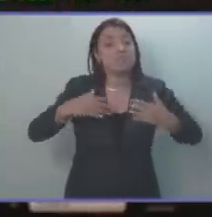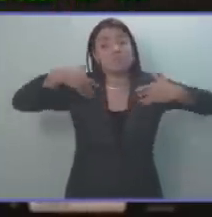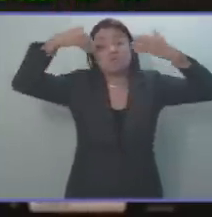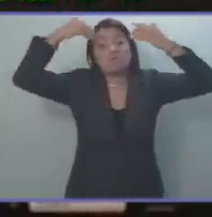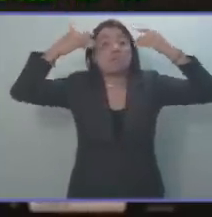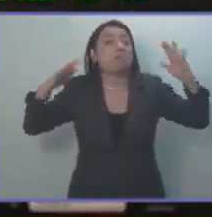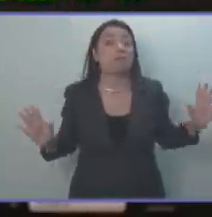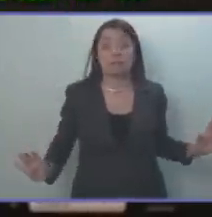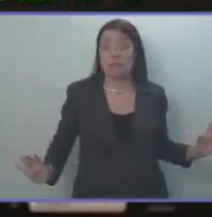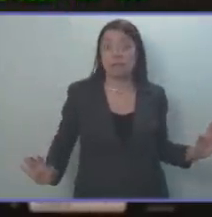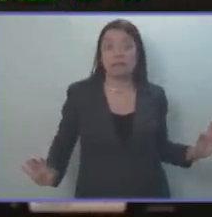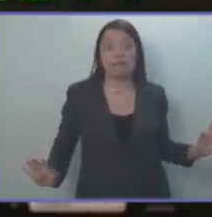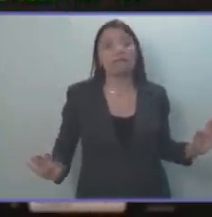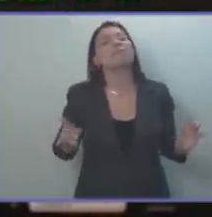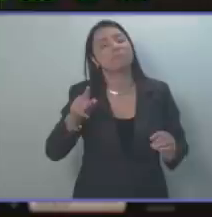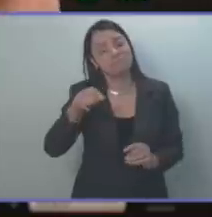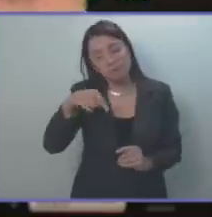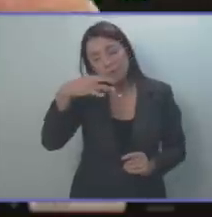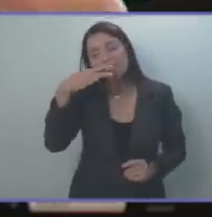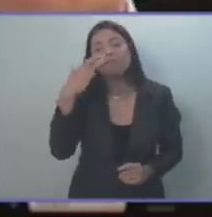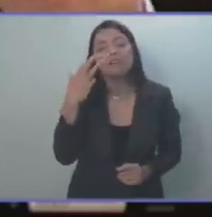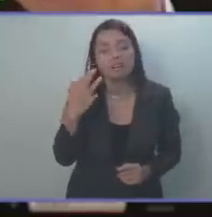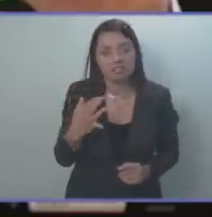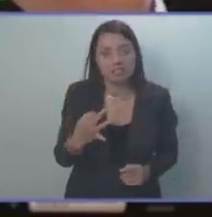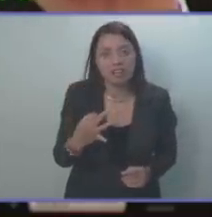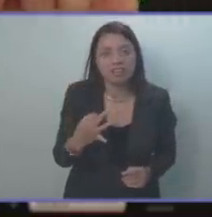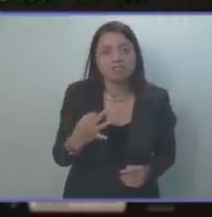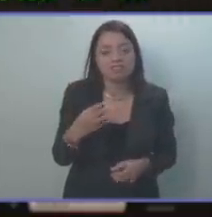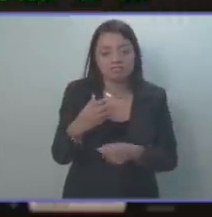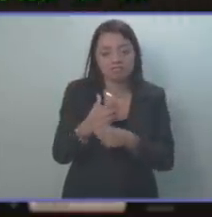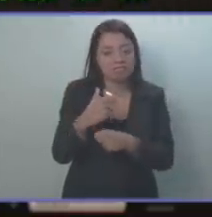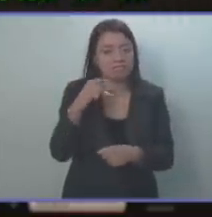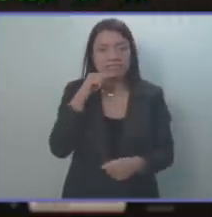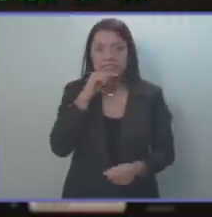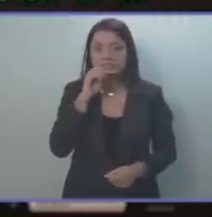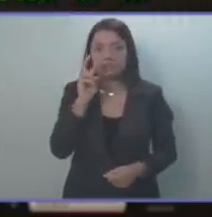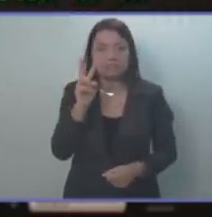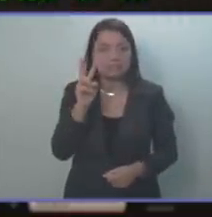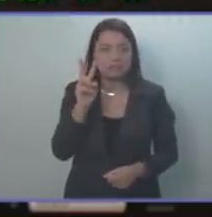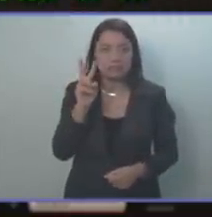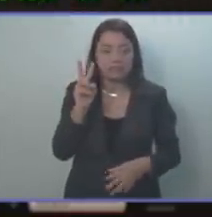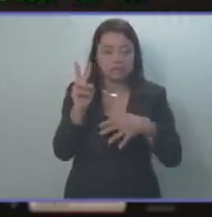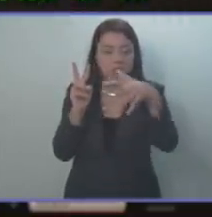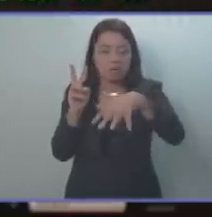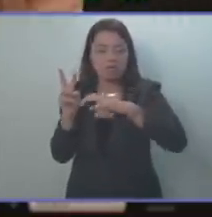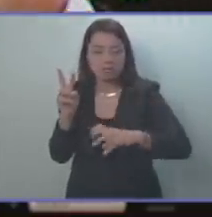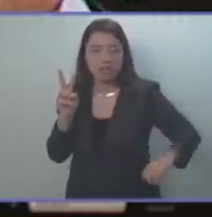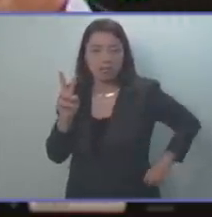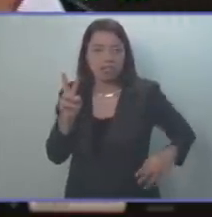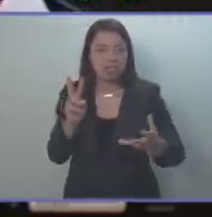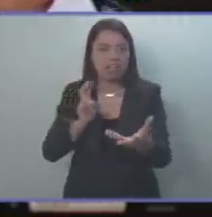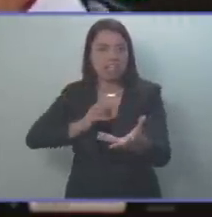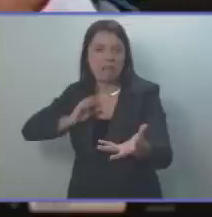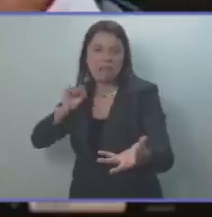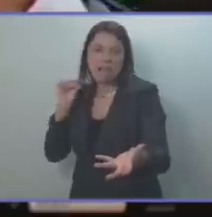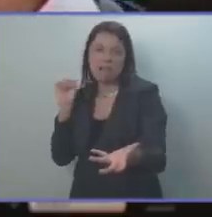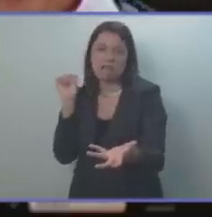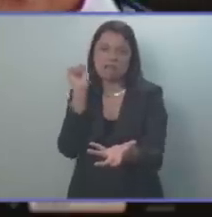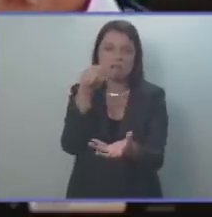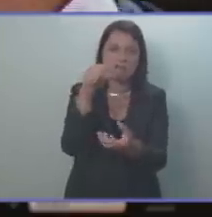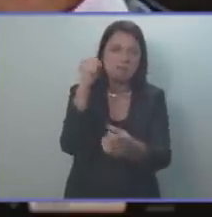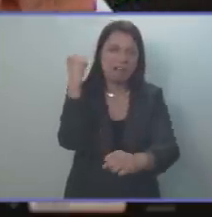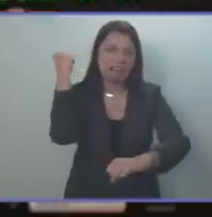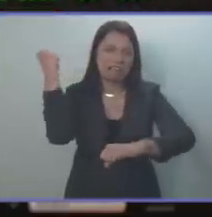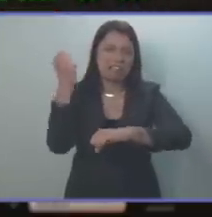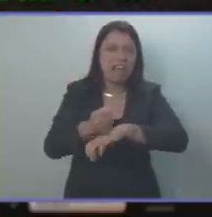es que le han fallado al pueblo salvadoreño. Le han fallado a miles de